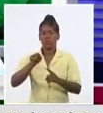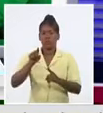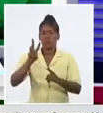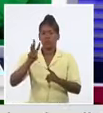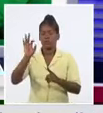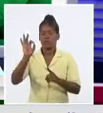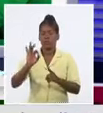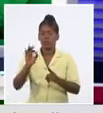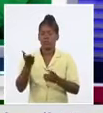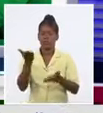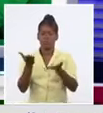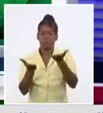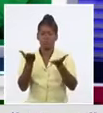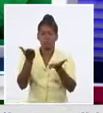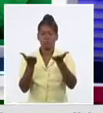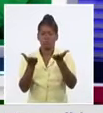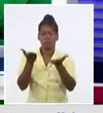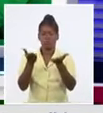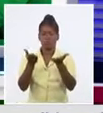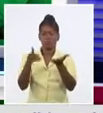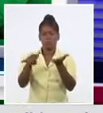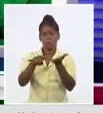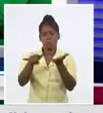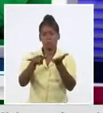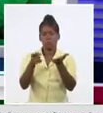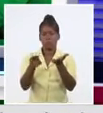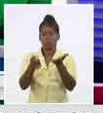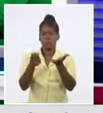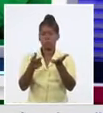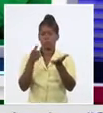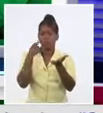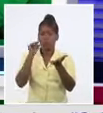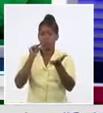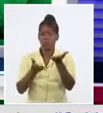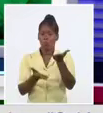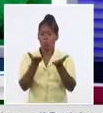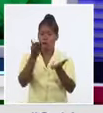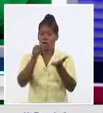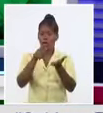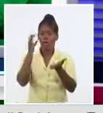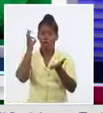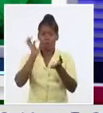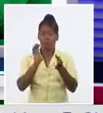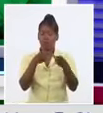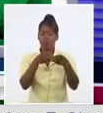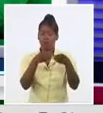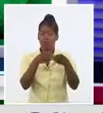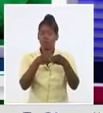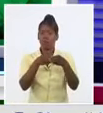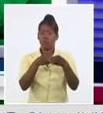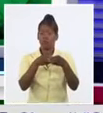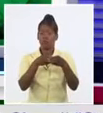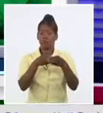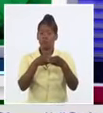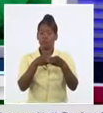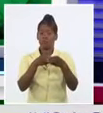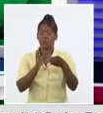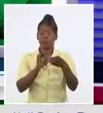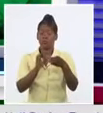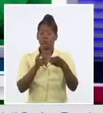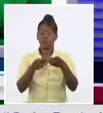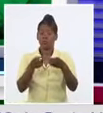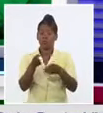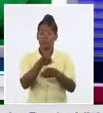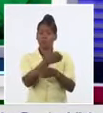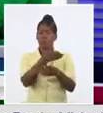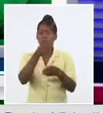52,3%. Se ha ido incrementando el sexo femenino en la incidencia, que no fue el comportamiento al inicio